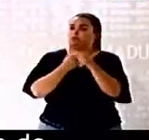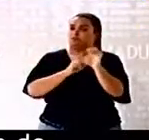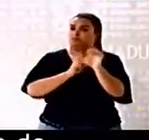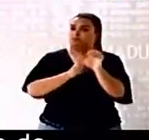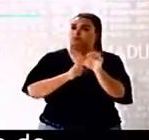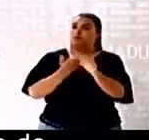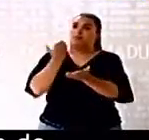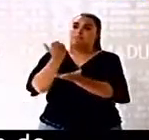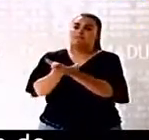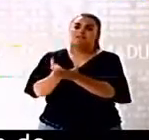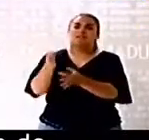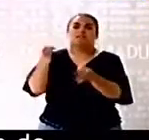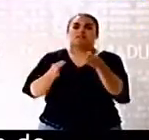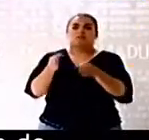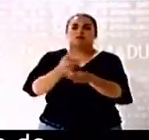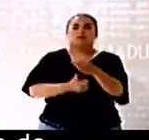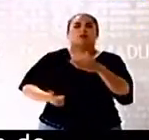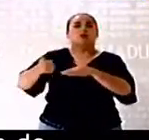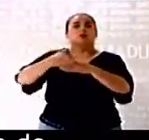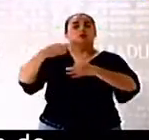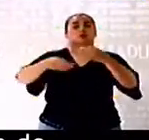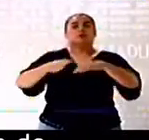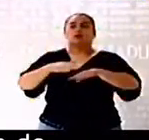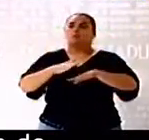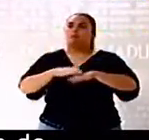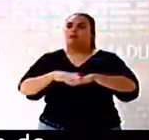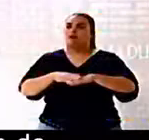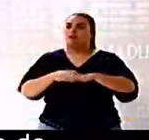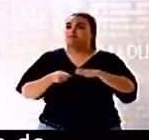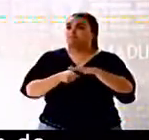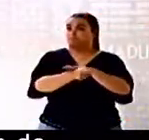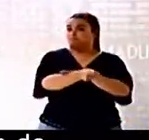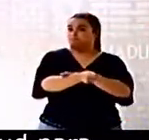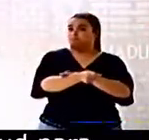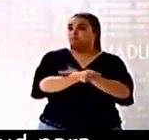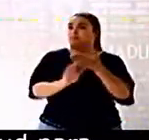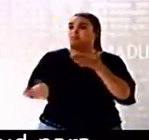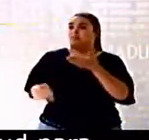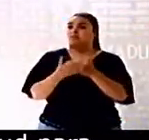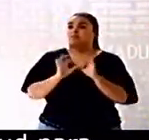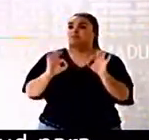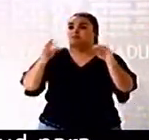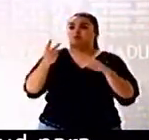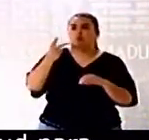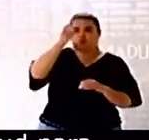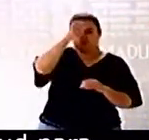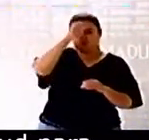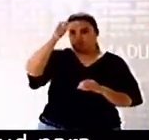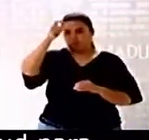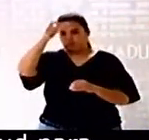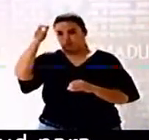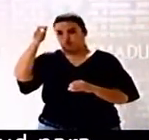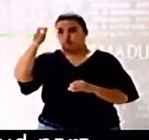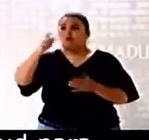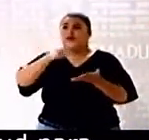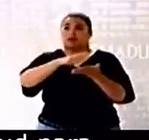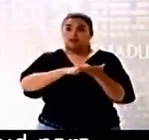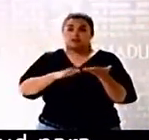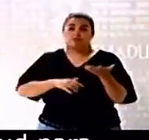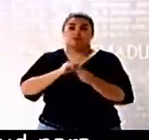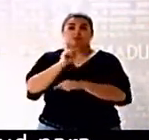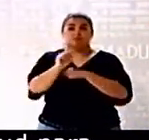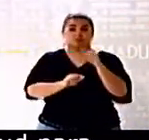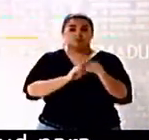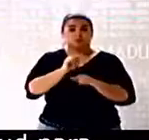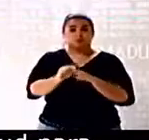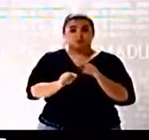la solicitud para perimetrar en concreto 2 localidades cuyos informes